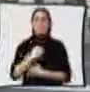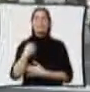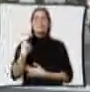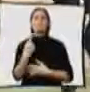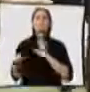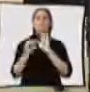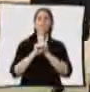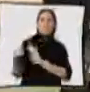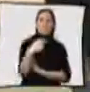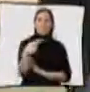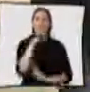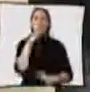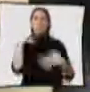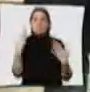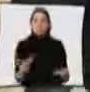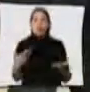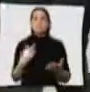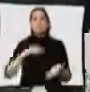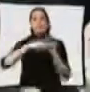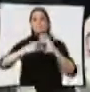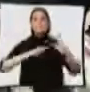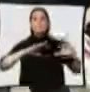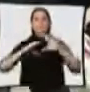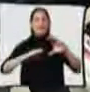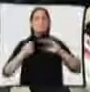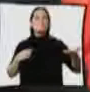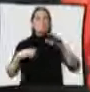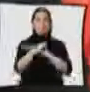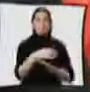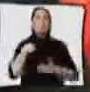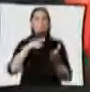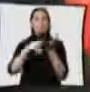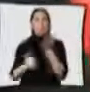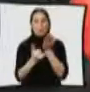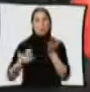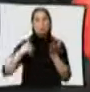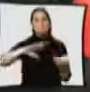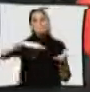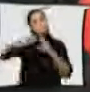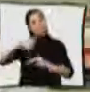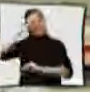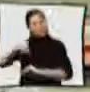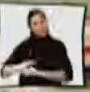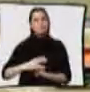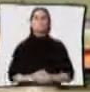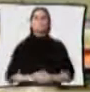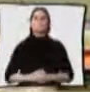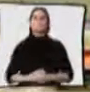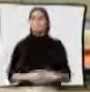discapacidad era bien distinto. Afortunadamente, los medios se han hecho más accesibles y el lenguaje actual está basado en el